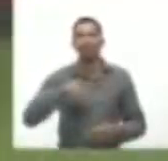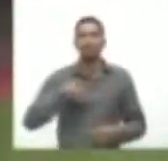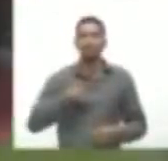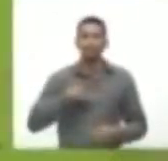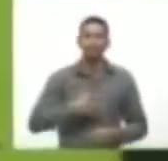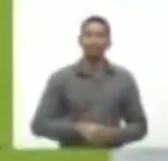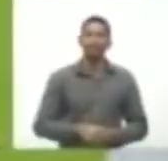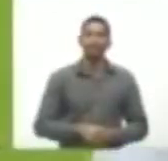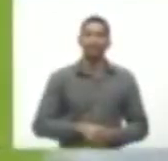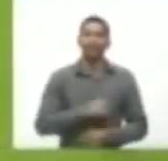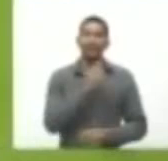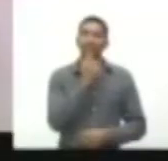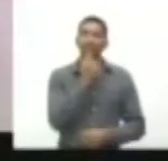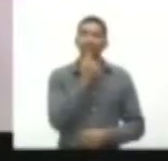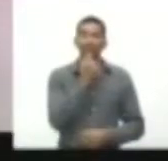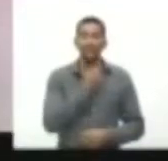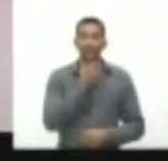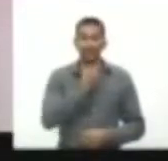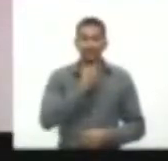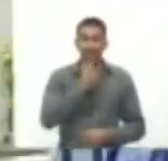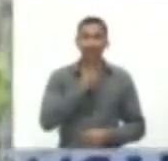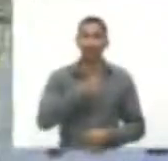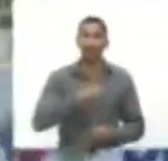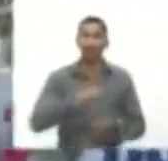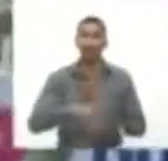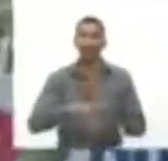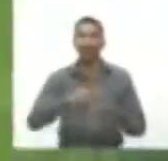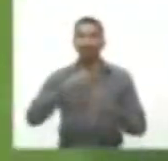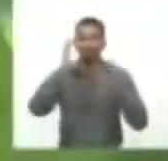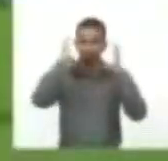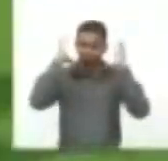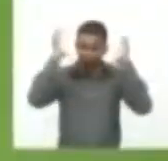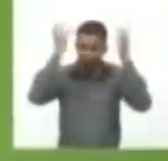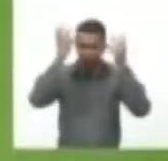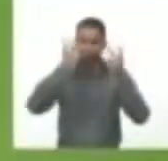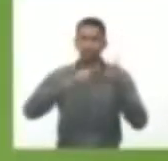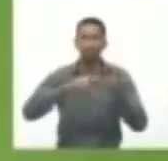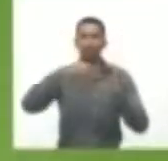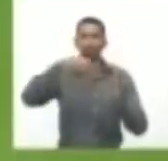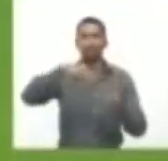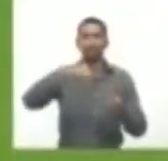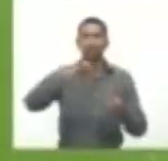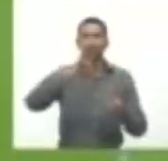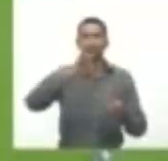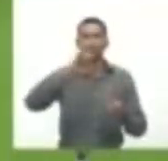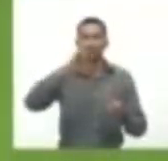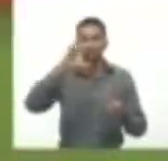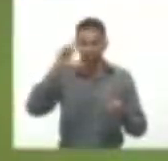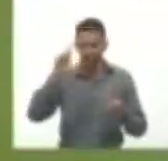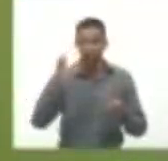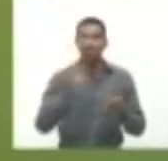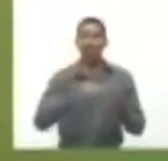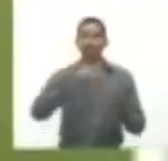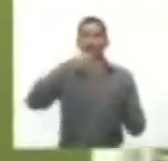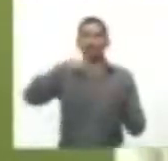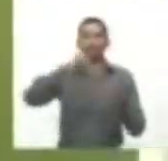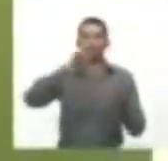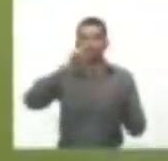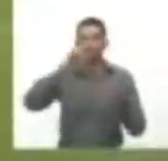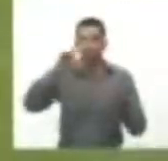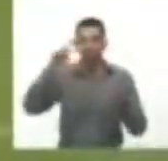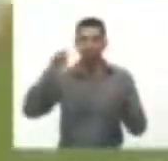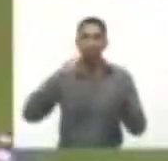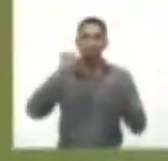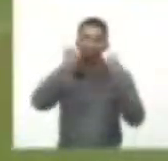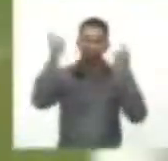Falcao García, Juan Guillermo Cuadrado, Luis Fernando Muriel y Óscar Murillo fueron los colombianos más destacados el fin de semana con sus goles.